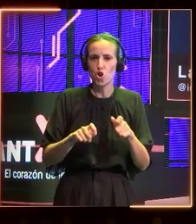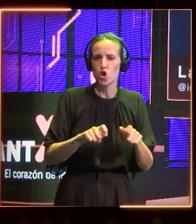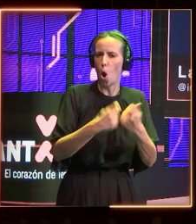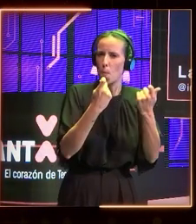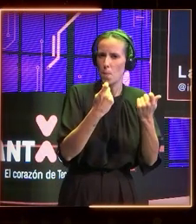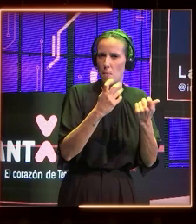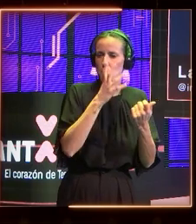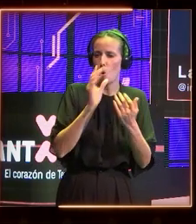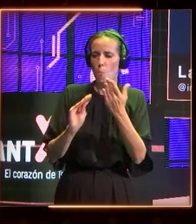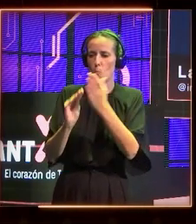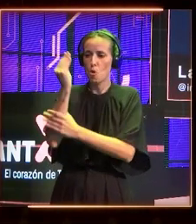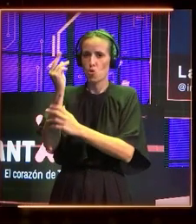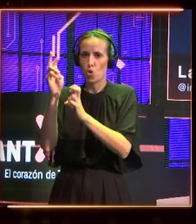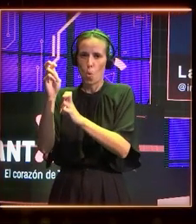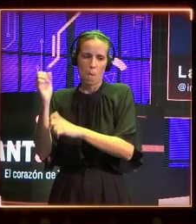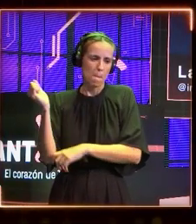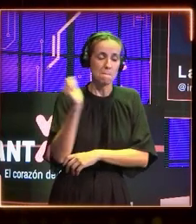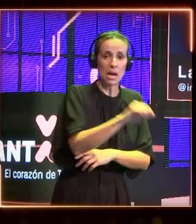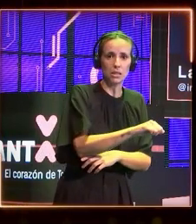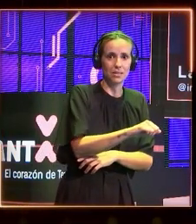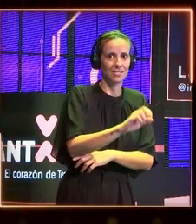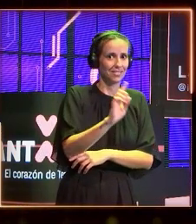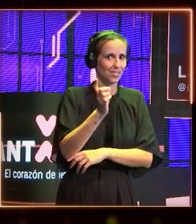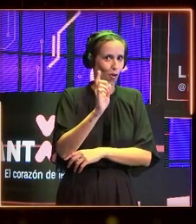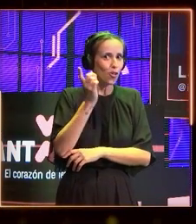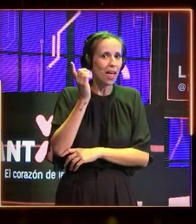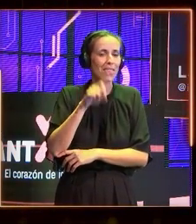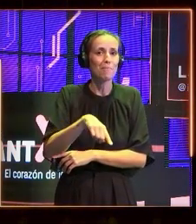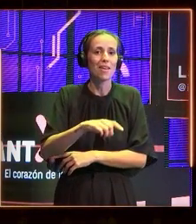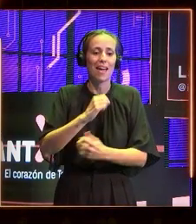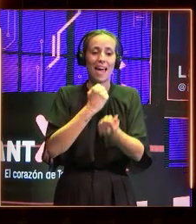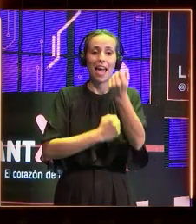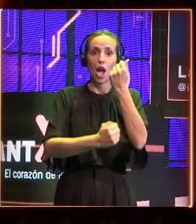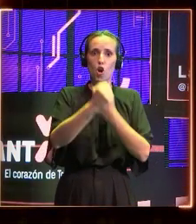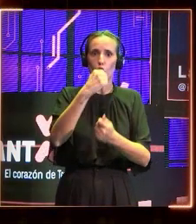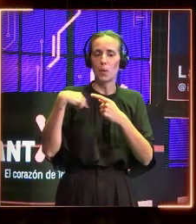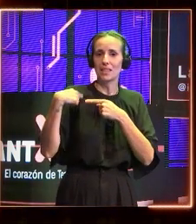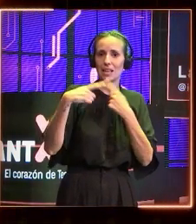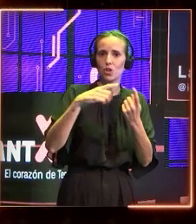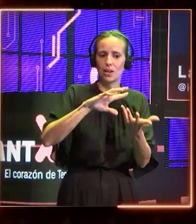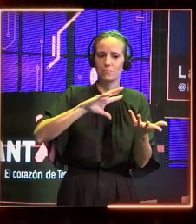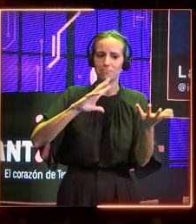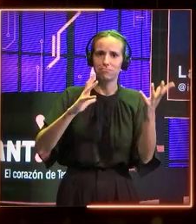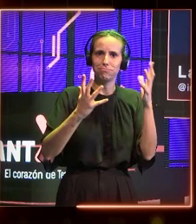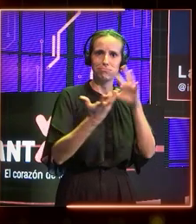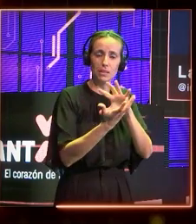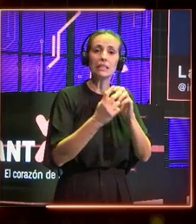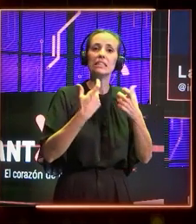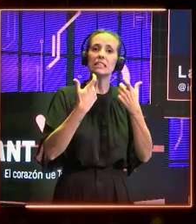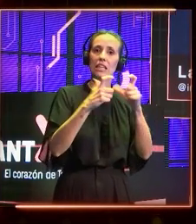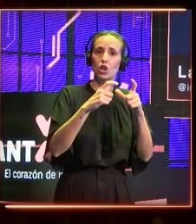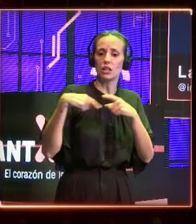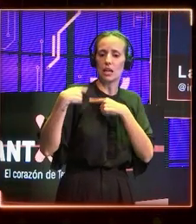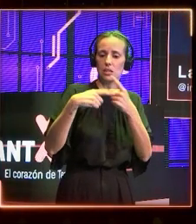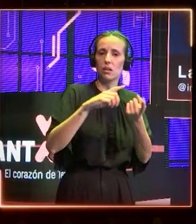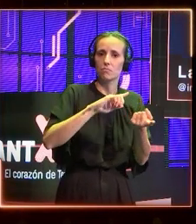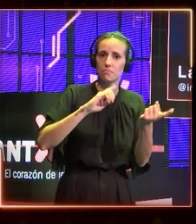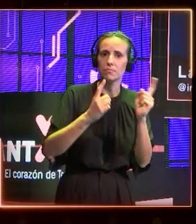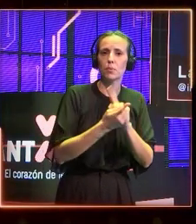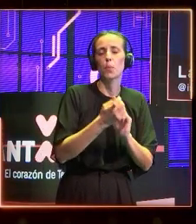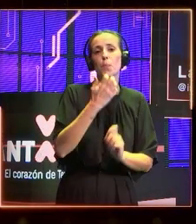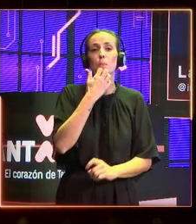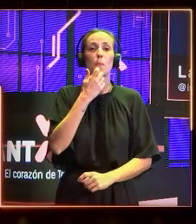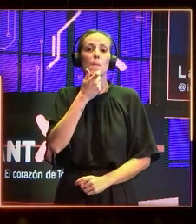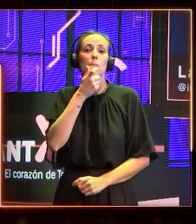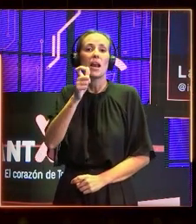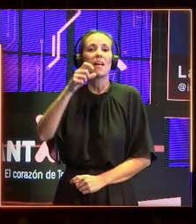productos sino que transforman economías tradicionales y sectores tradicionales imagino que también el vocablo de los nfts todo